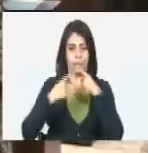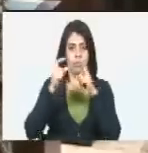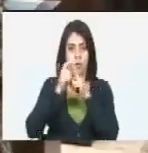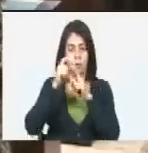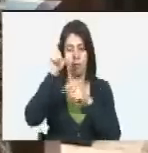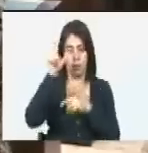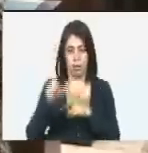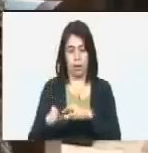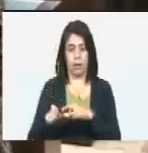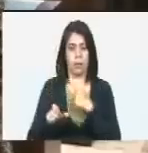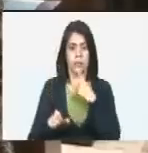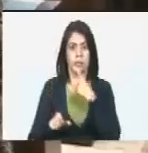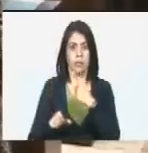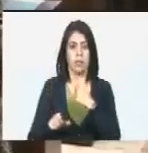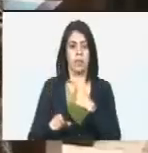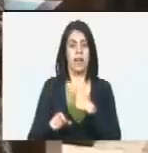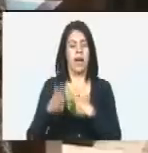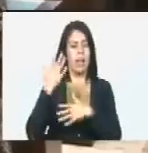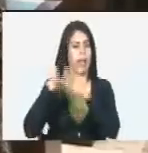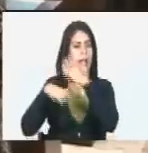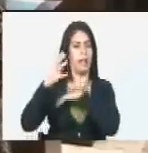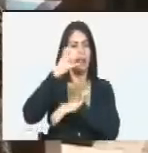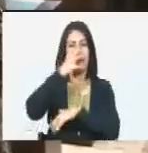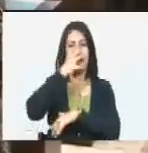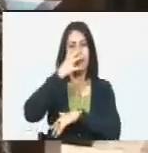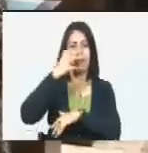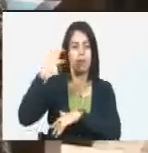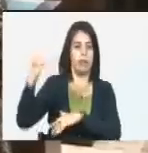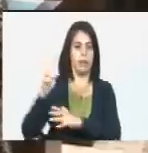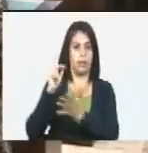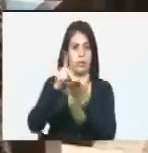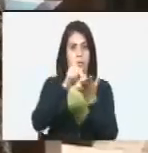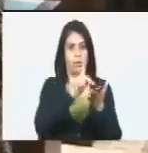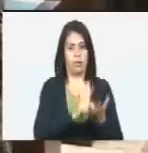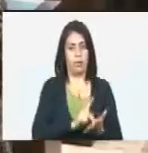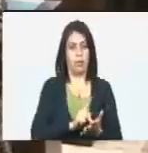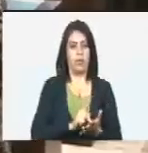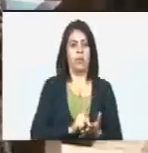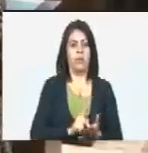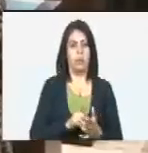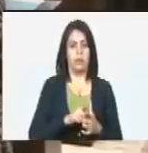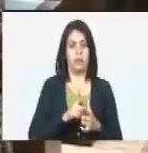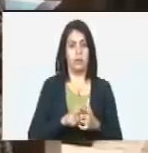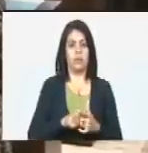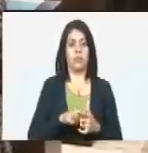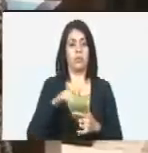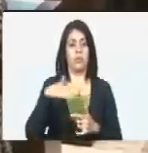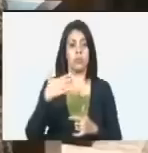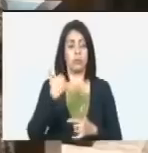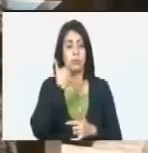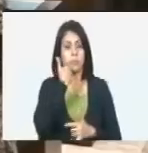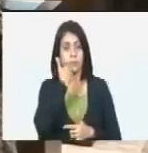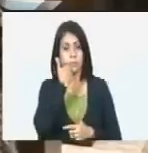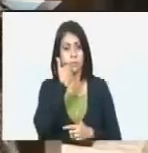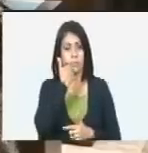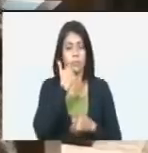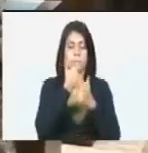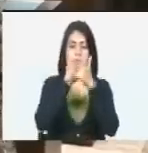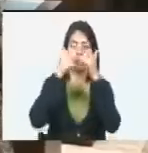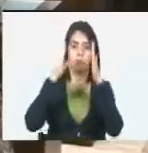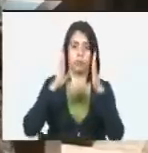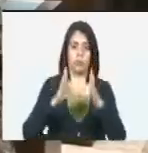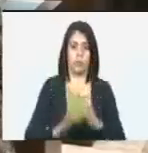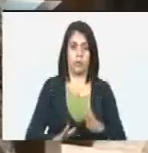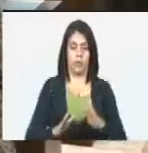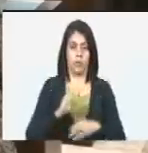Nosotros venimos de aquel grito, el de Pativilca. Cuando enfermo el libertador, se